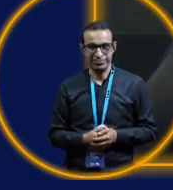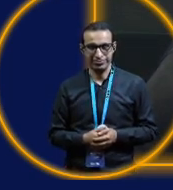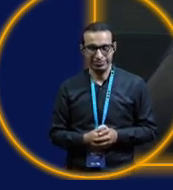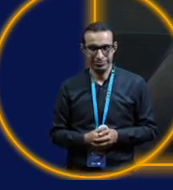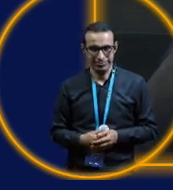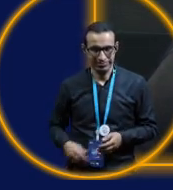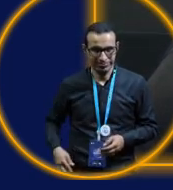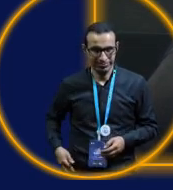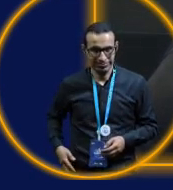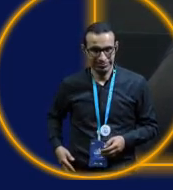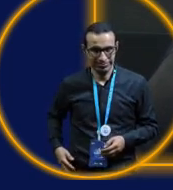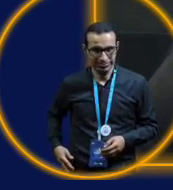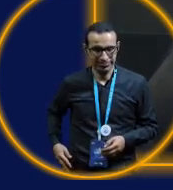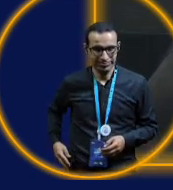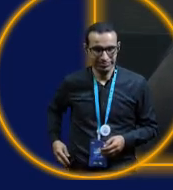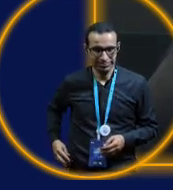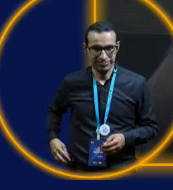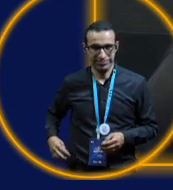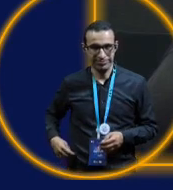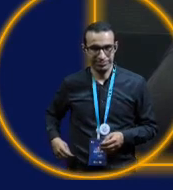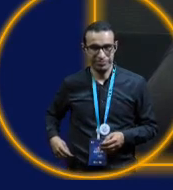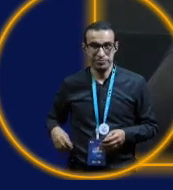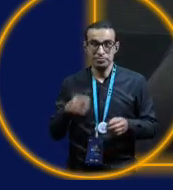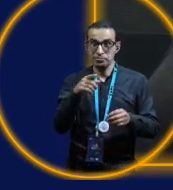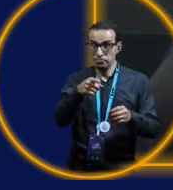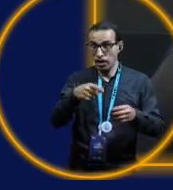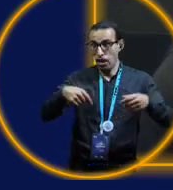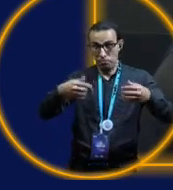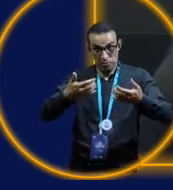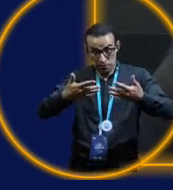estamos encar acuer